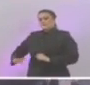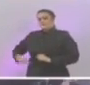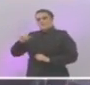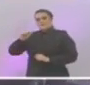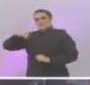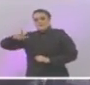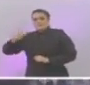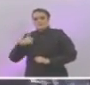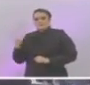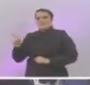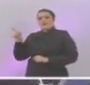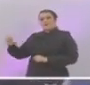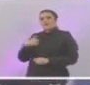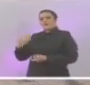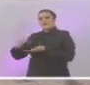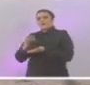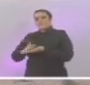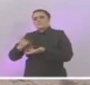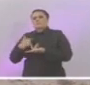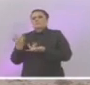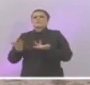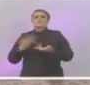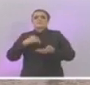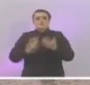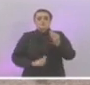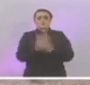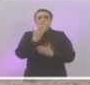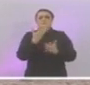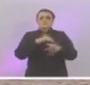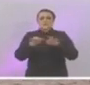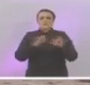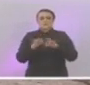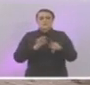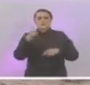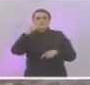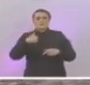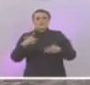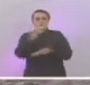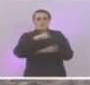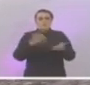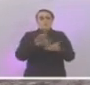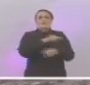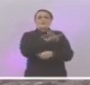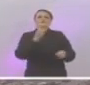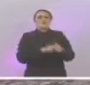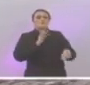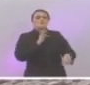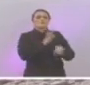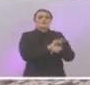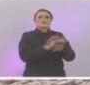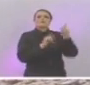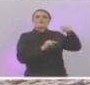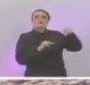año su intervención para dar inicio a los trabajos de declaratoria de un área natural protegida de carácter